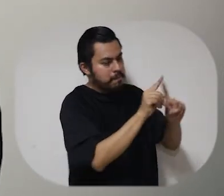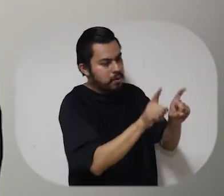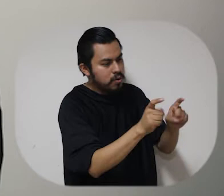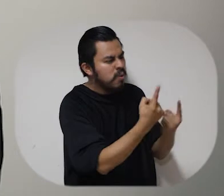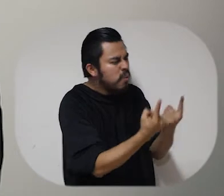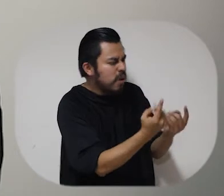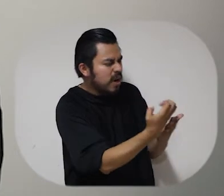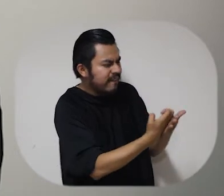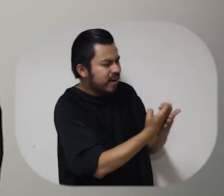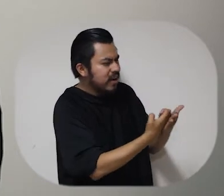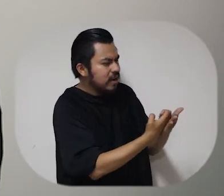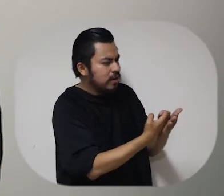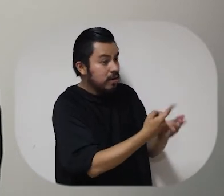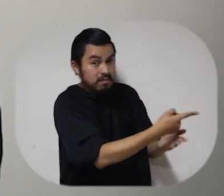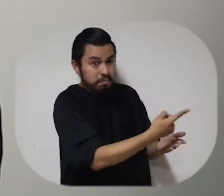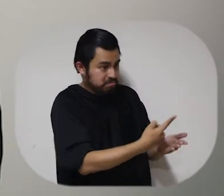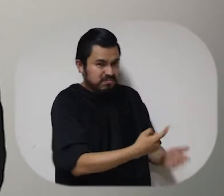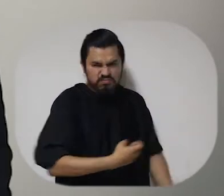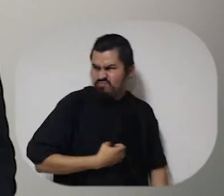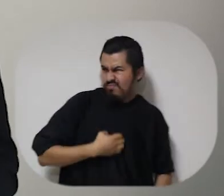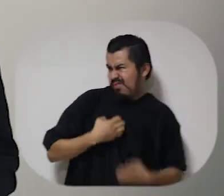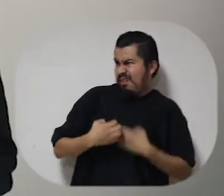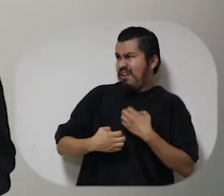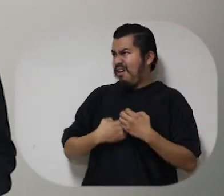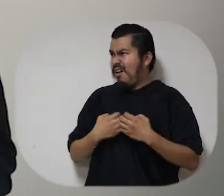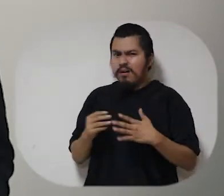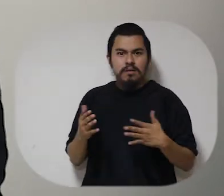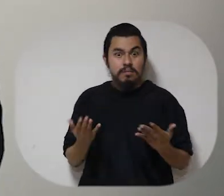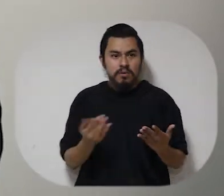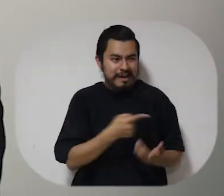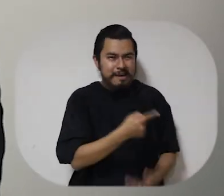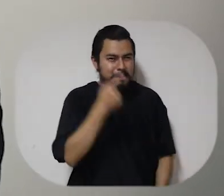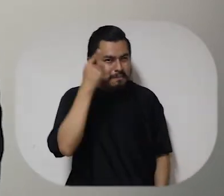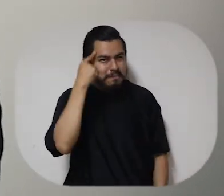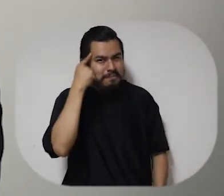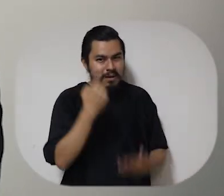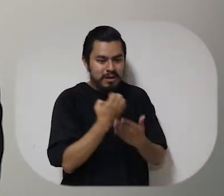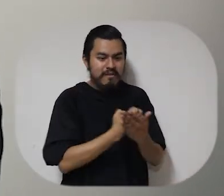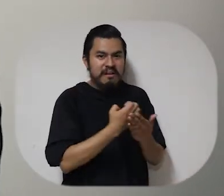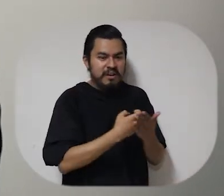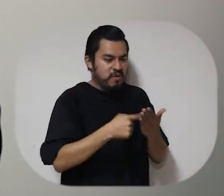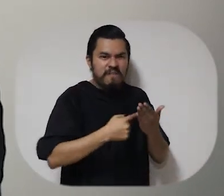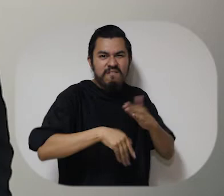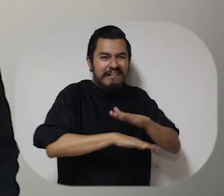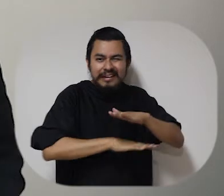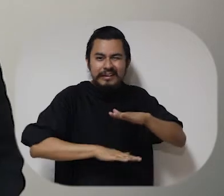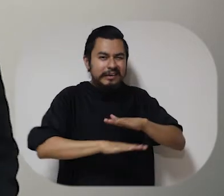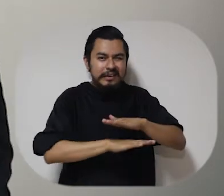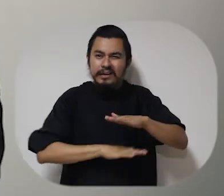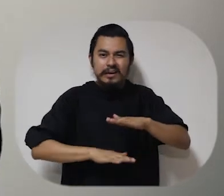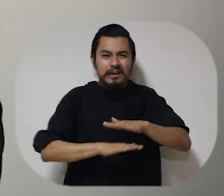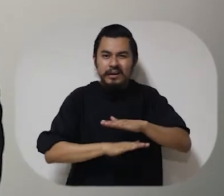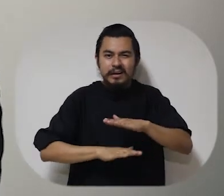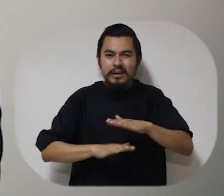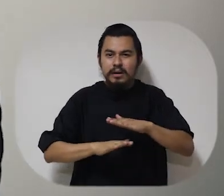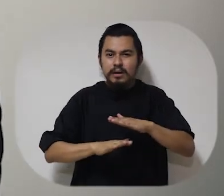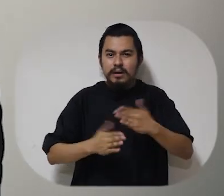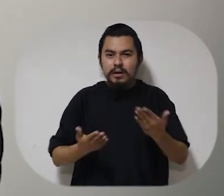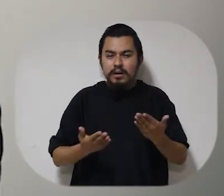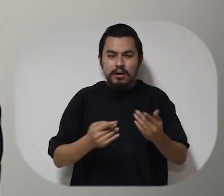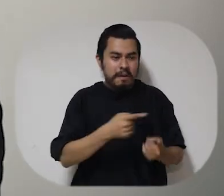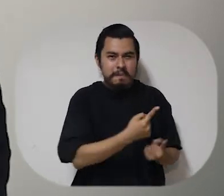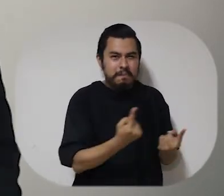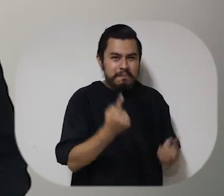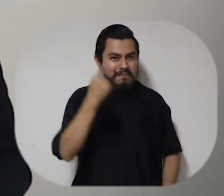porque piensan que el evangelio es algo muy básico y piensan que es una pregunta ofensiva el preguntar cuál es el